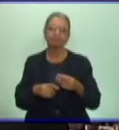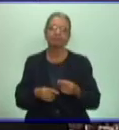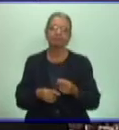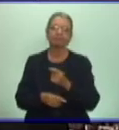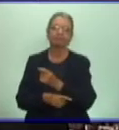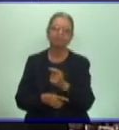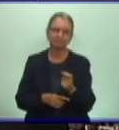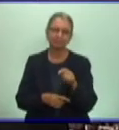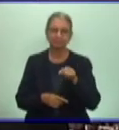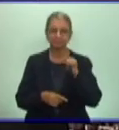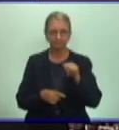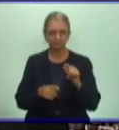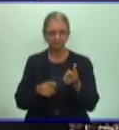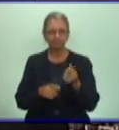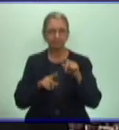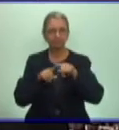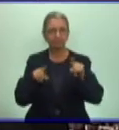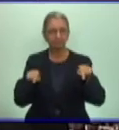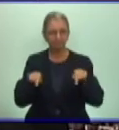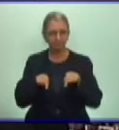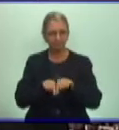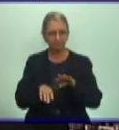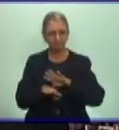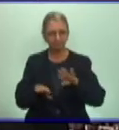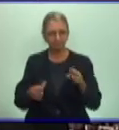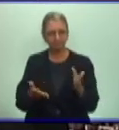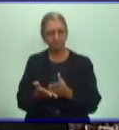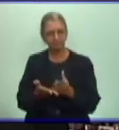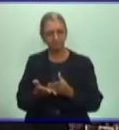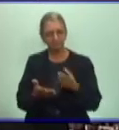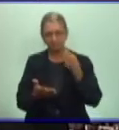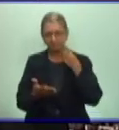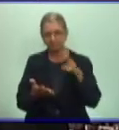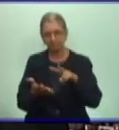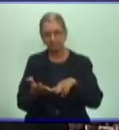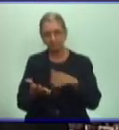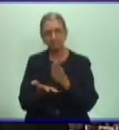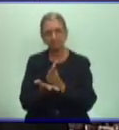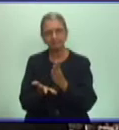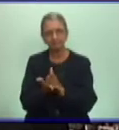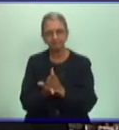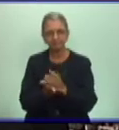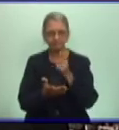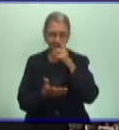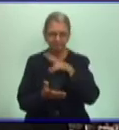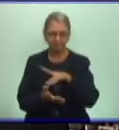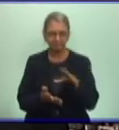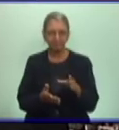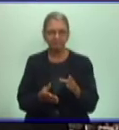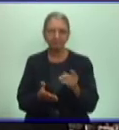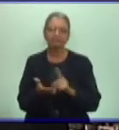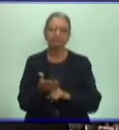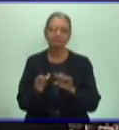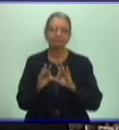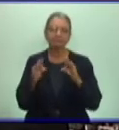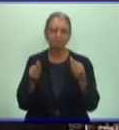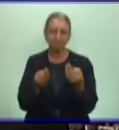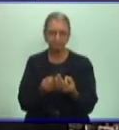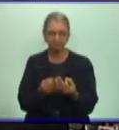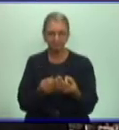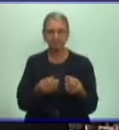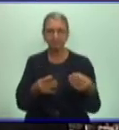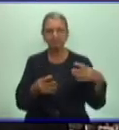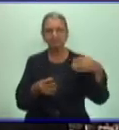en el aula, una vez reiniciadas las clases, el profesor directamente con el alumno y por supuesto con los padres estará interiorizando